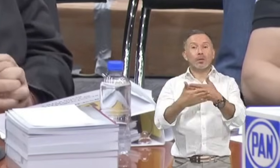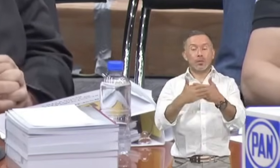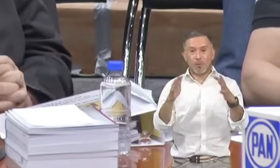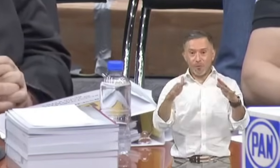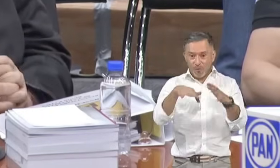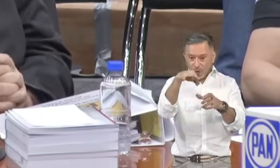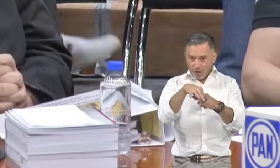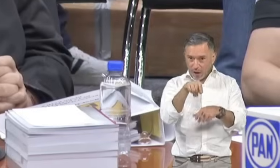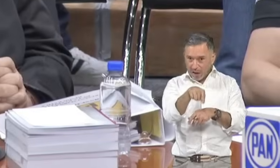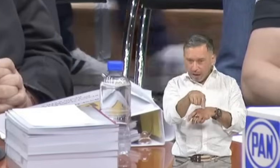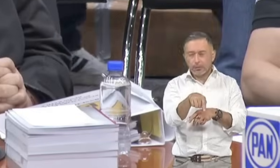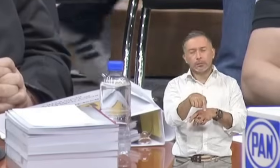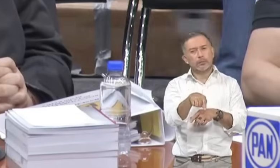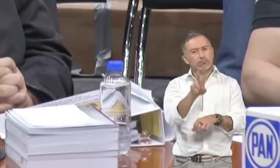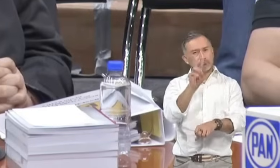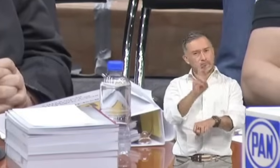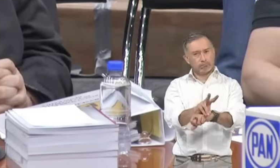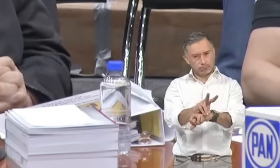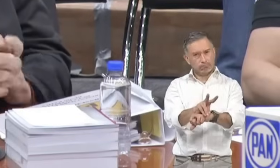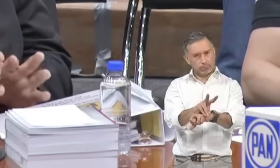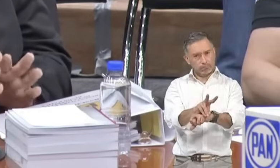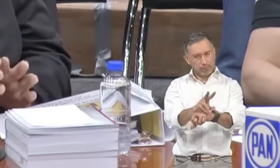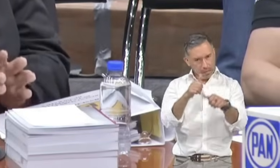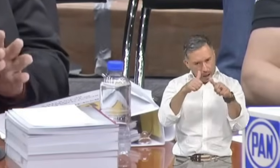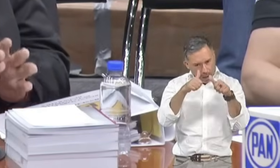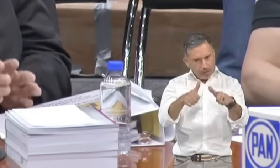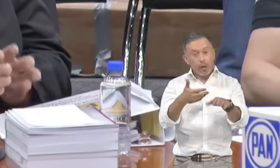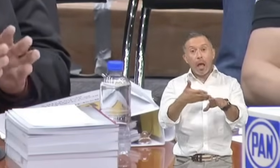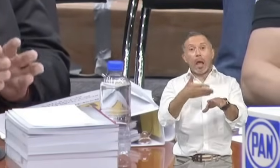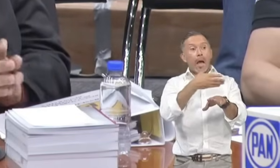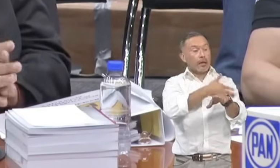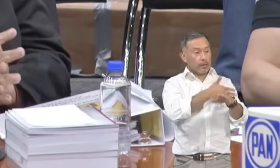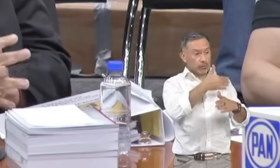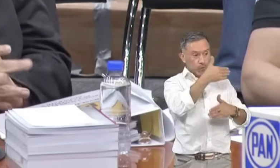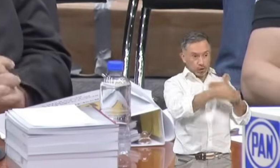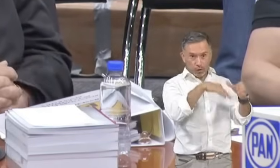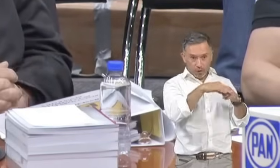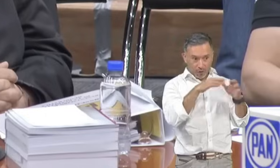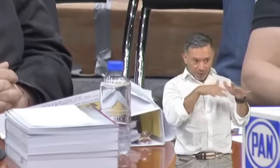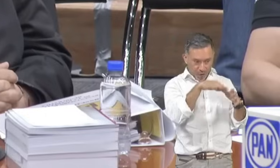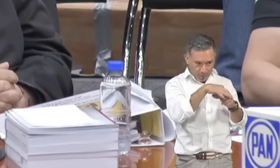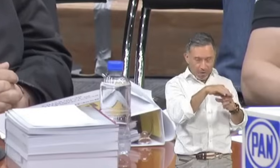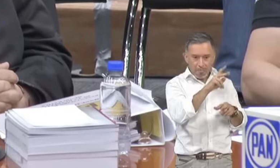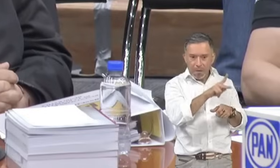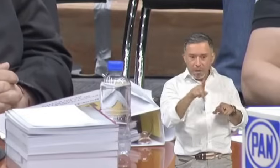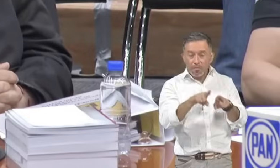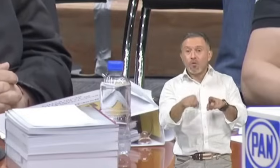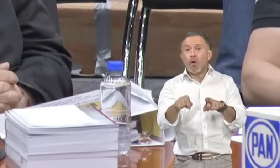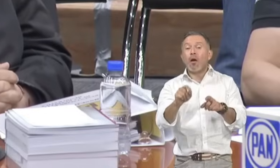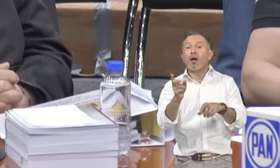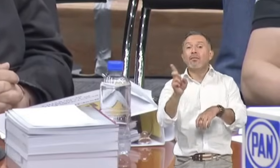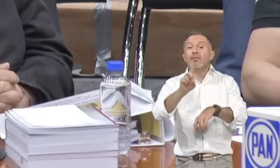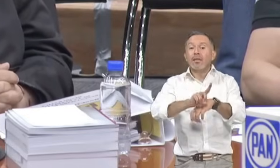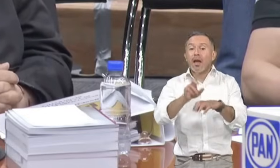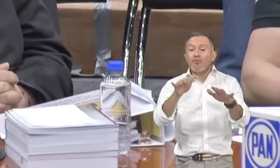la atención debida para que igual que en otros procesos en esta ocasión tengamos resultados el mismo día de la jornada